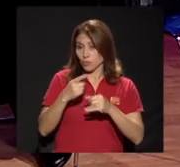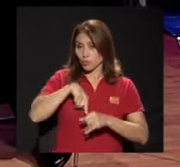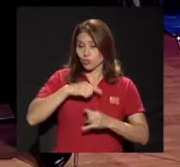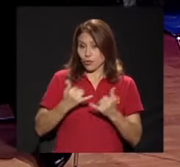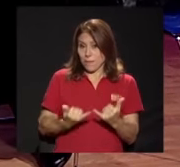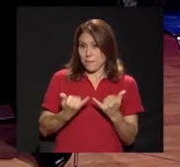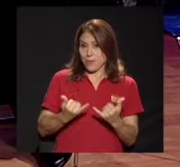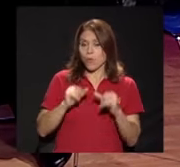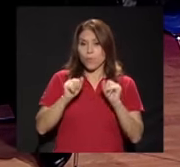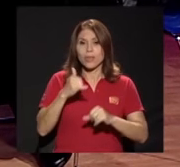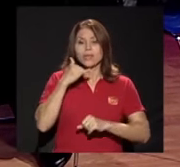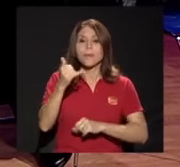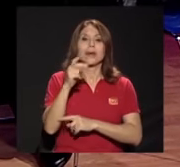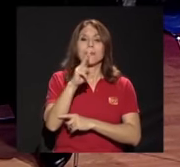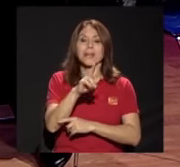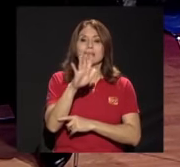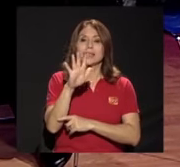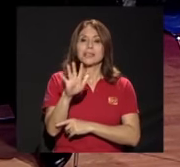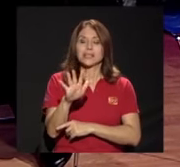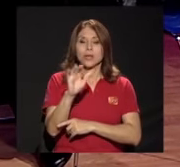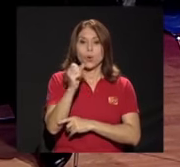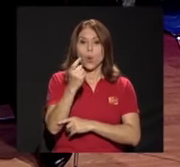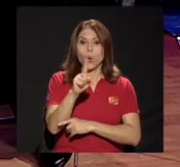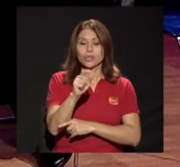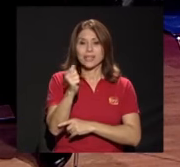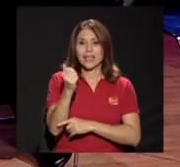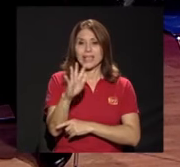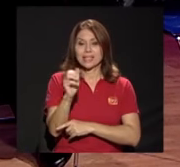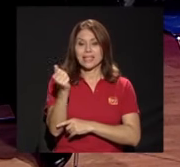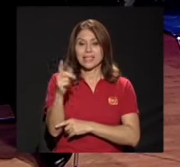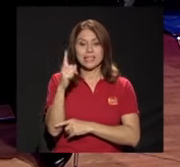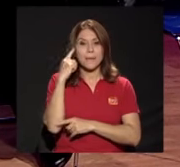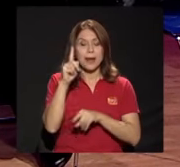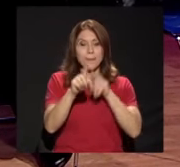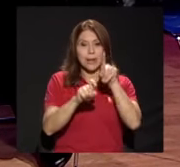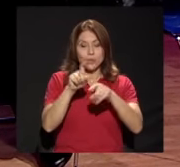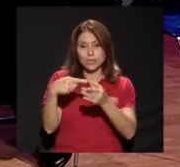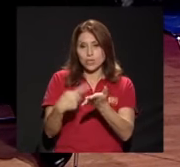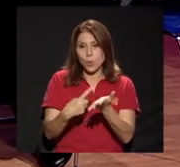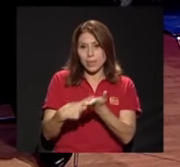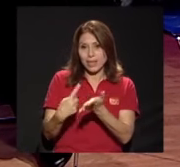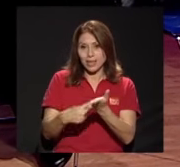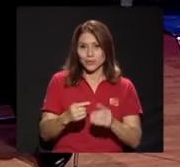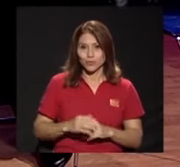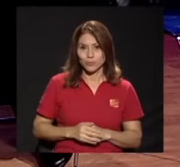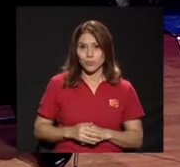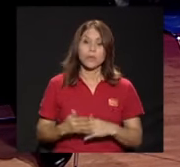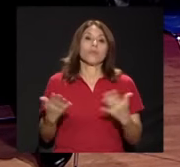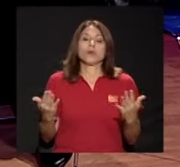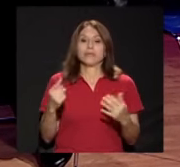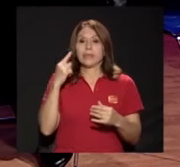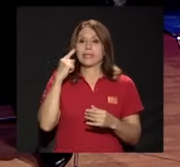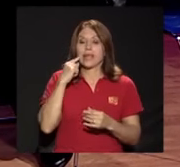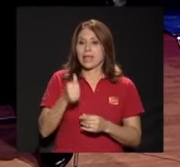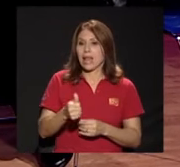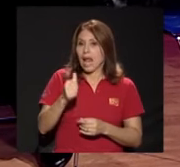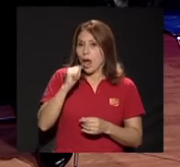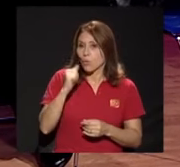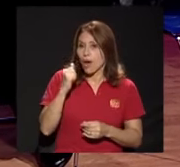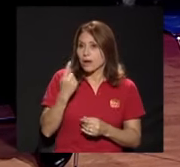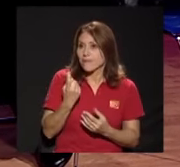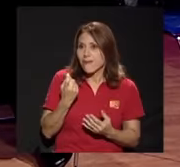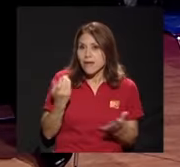al 2511 1515 para sus preguntas y comentarios. Bueno, efectivamente, pensar que el agua es solo un problema en Guanacaste no es